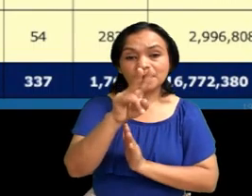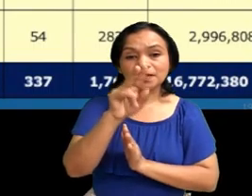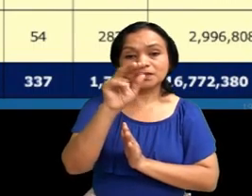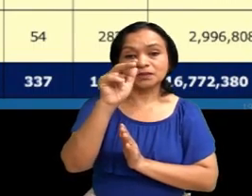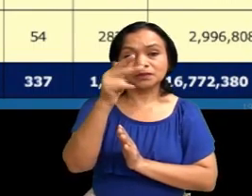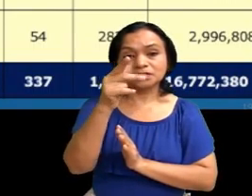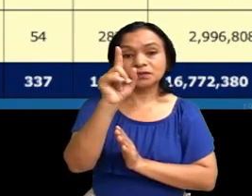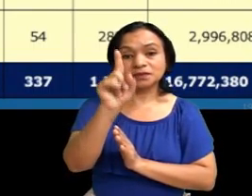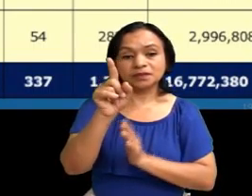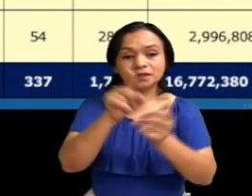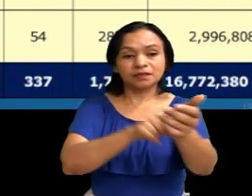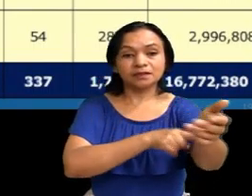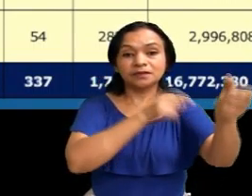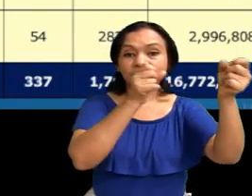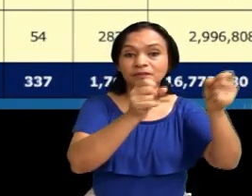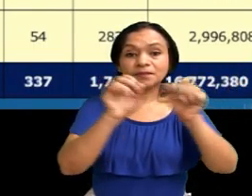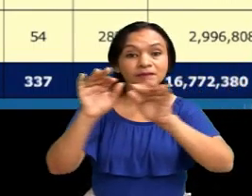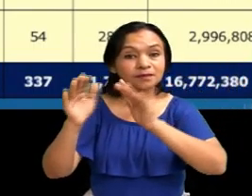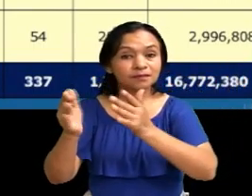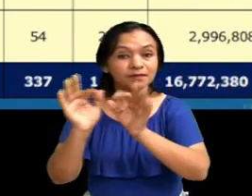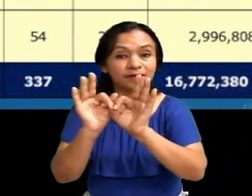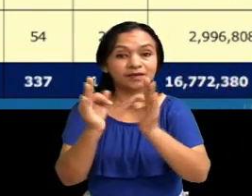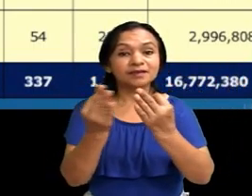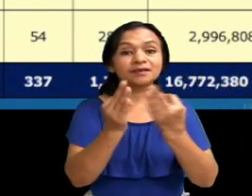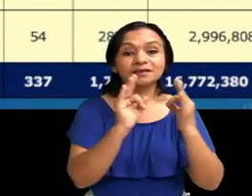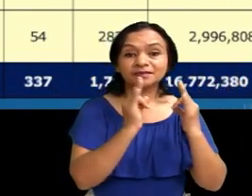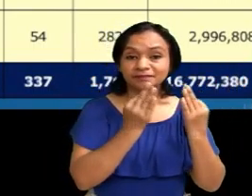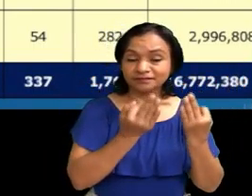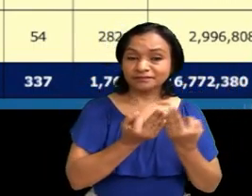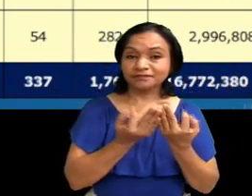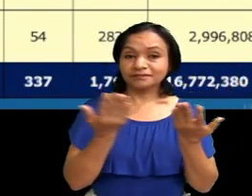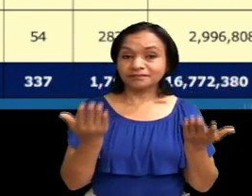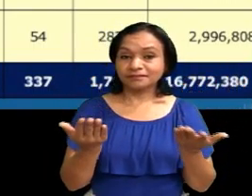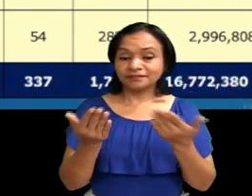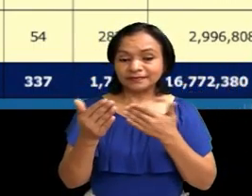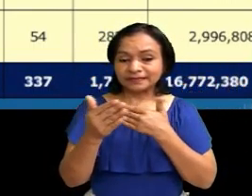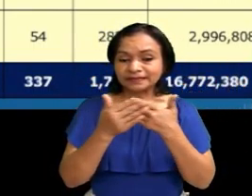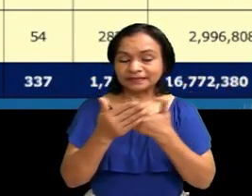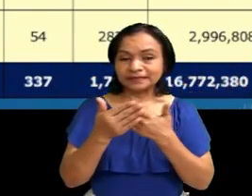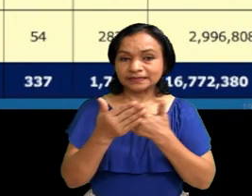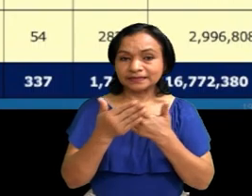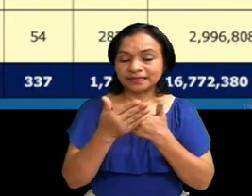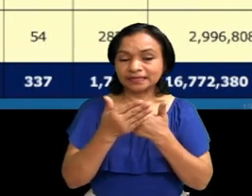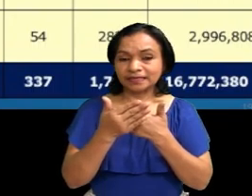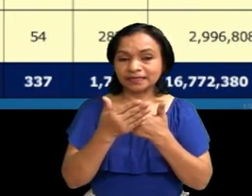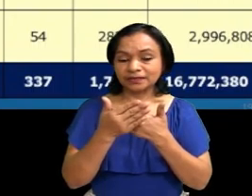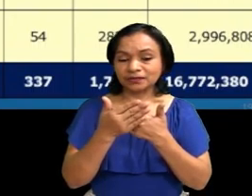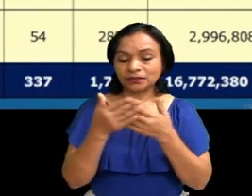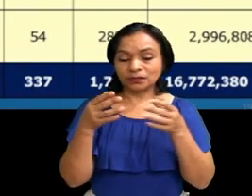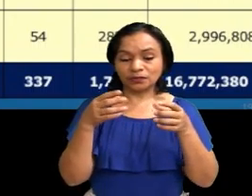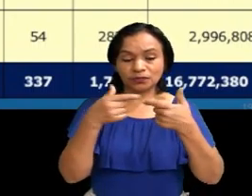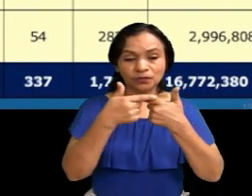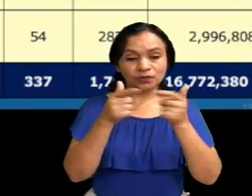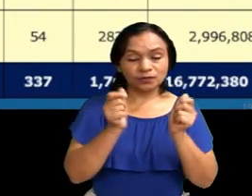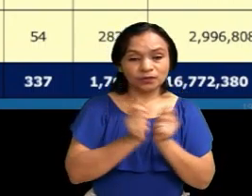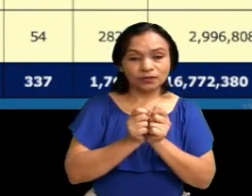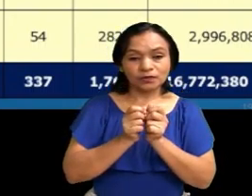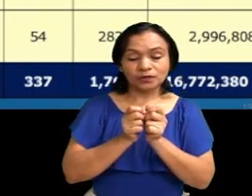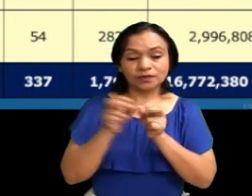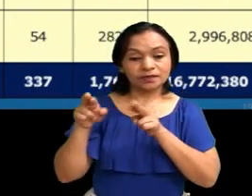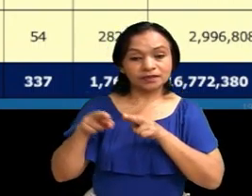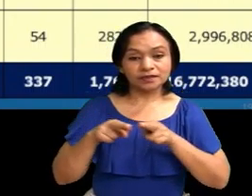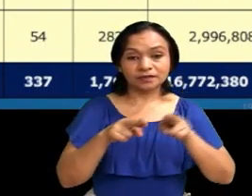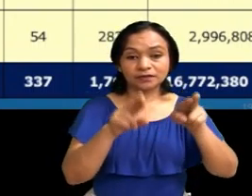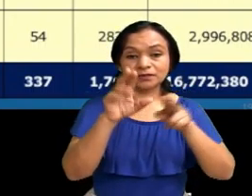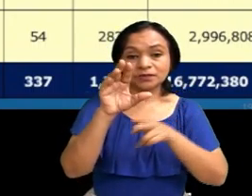acceso a la energía eléctrica. Estuvimos cercano a Bozaguá. Okay. Toda la ribera del río Coco, todas